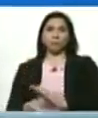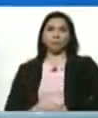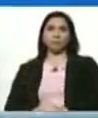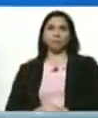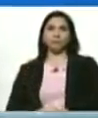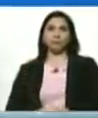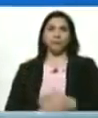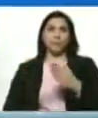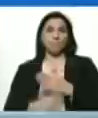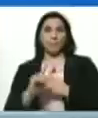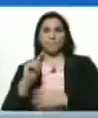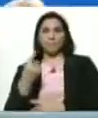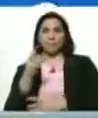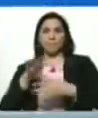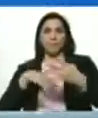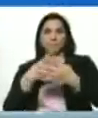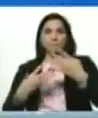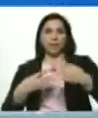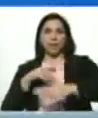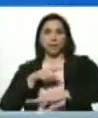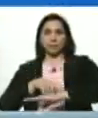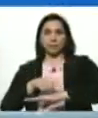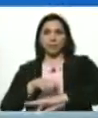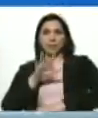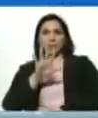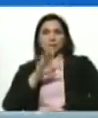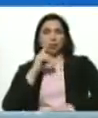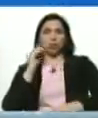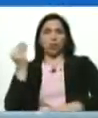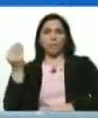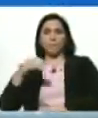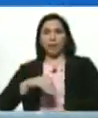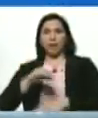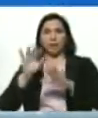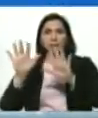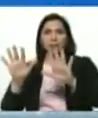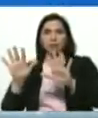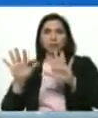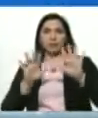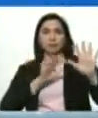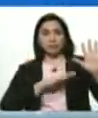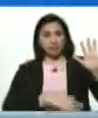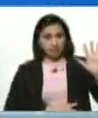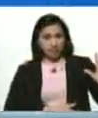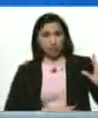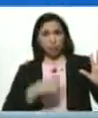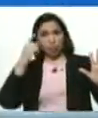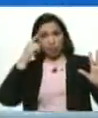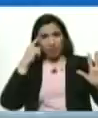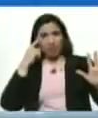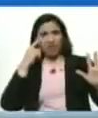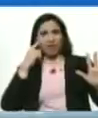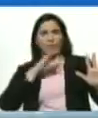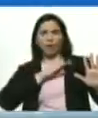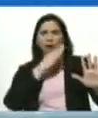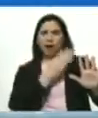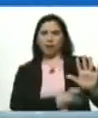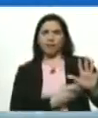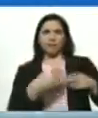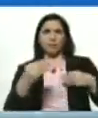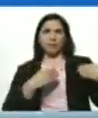vamos a la primera franja de 5 10 cinco días intensos de flexibilización